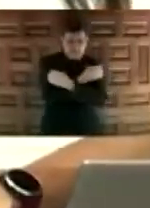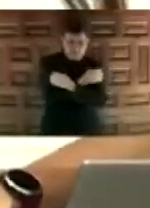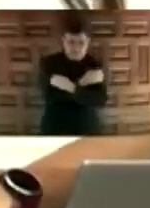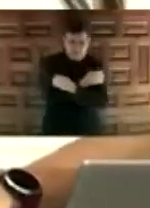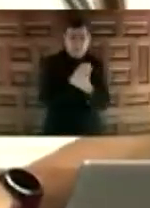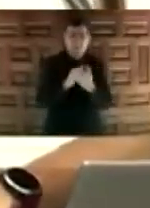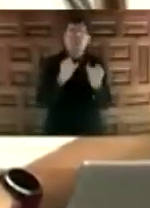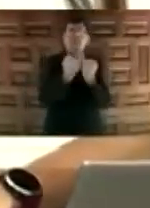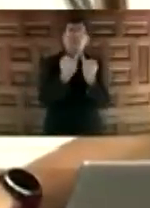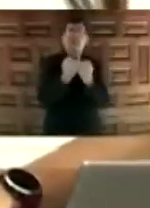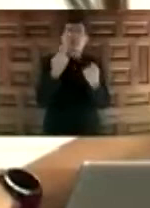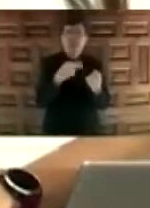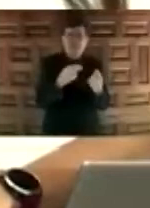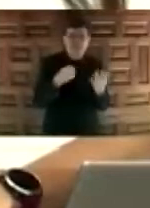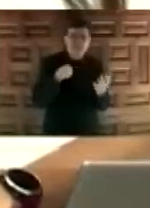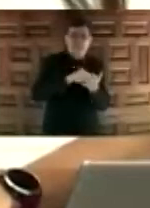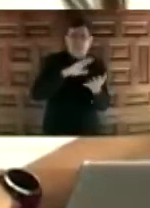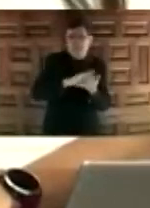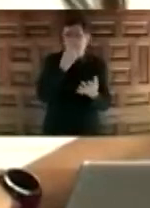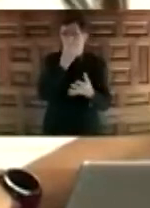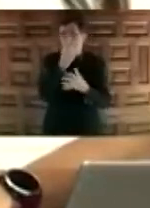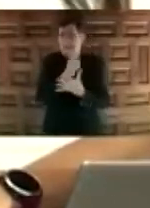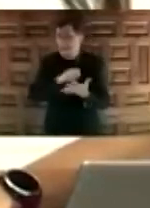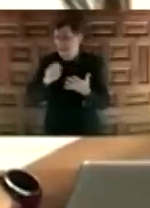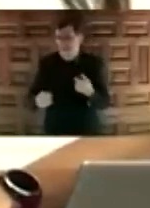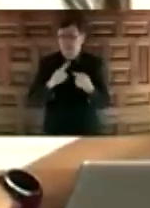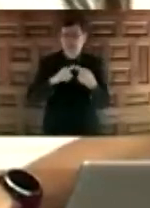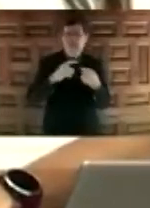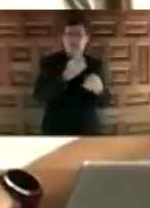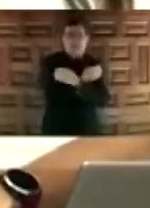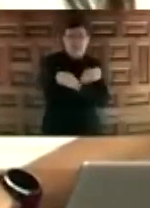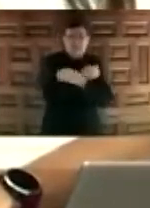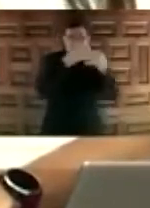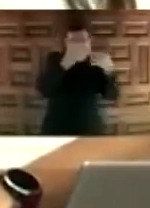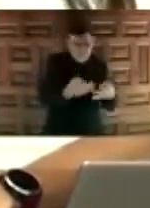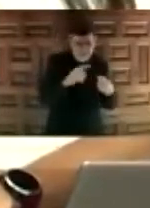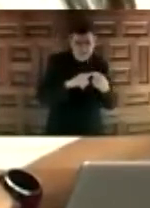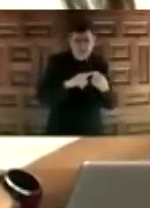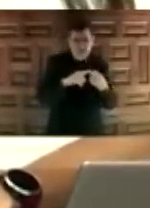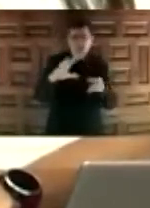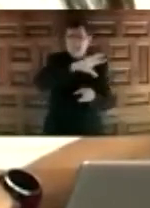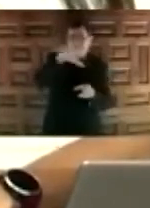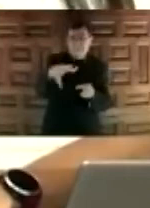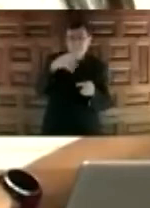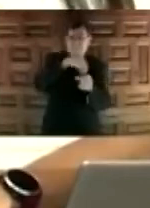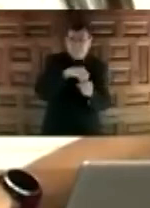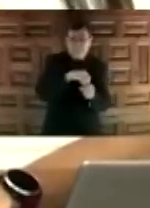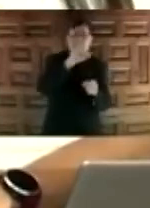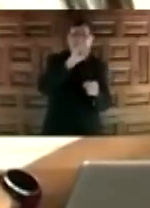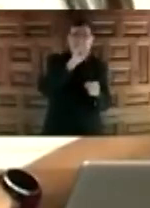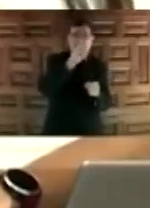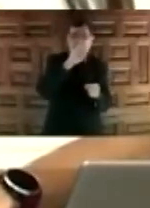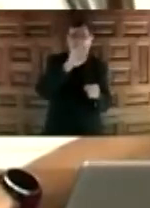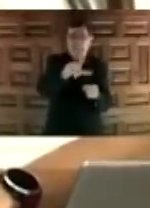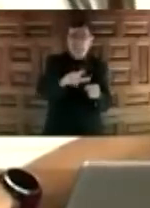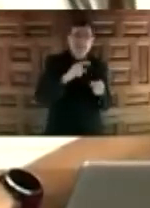educación puede tener nombre y apellido. Por ejemplo, yo diría, una educación es de calidad si es integral, como dijera Pablo Latapí. Una